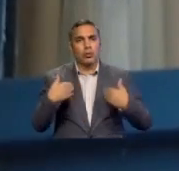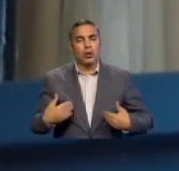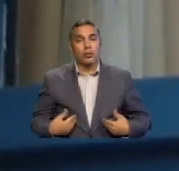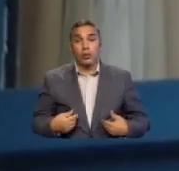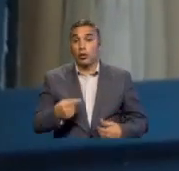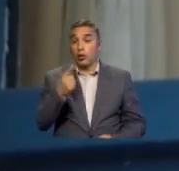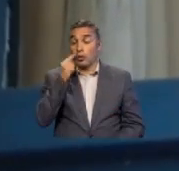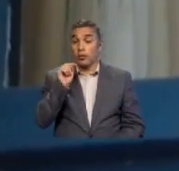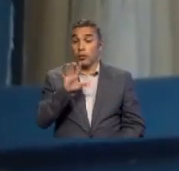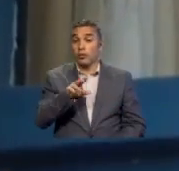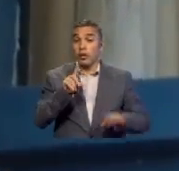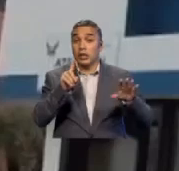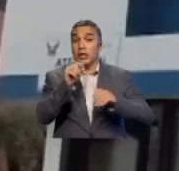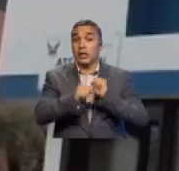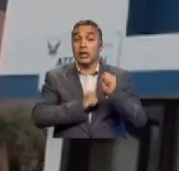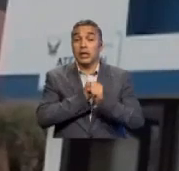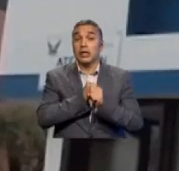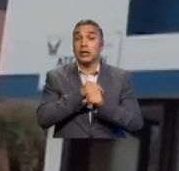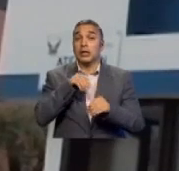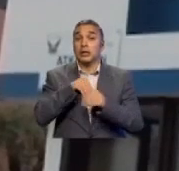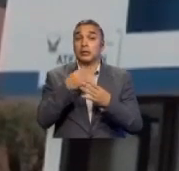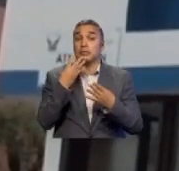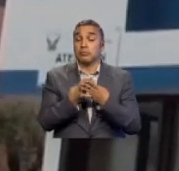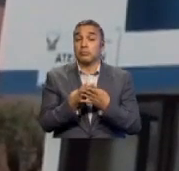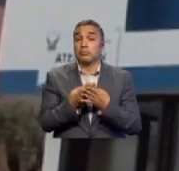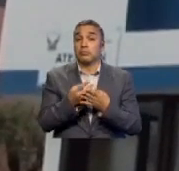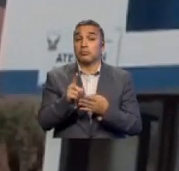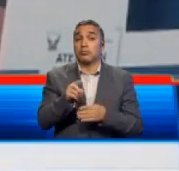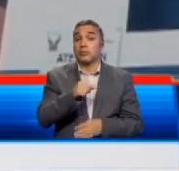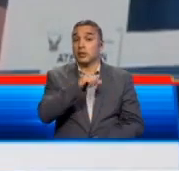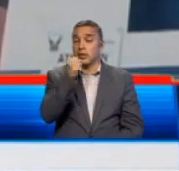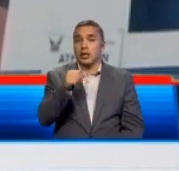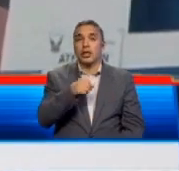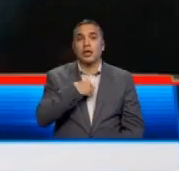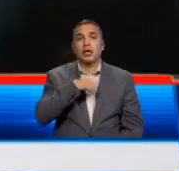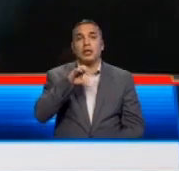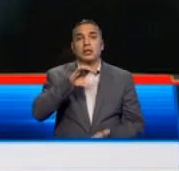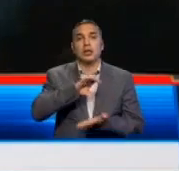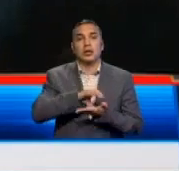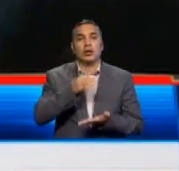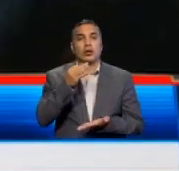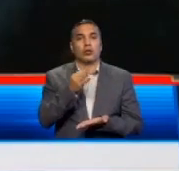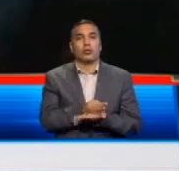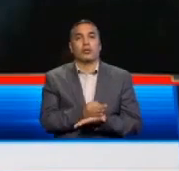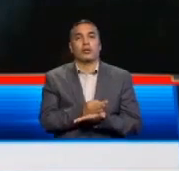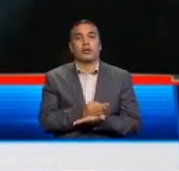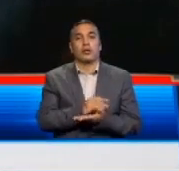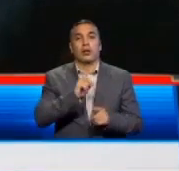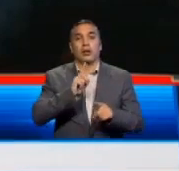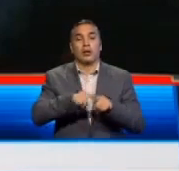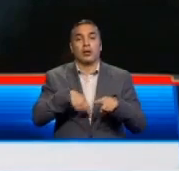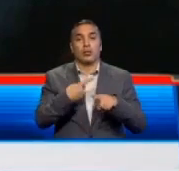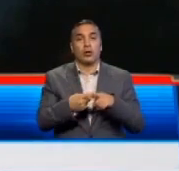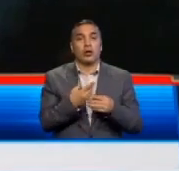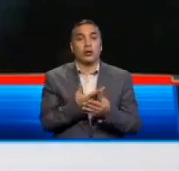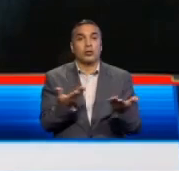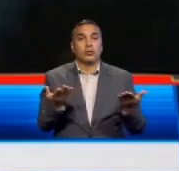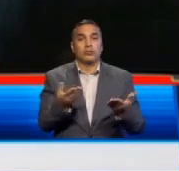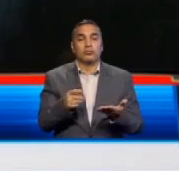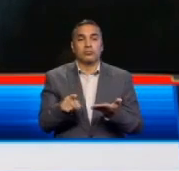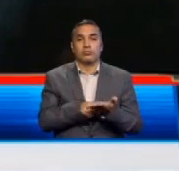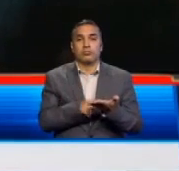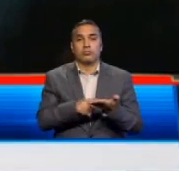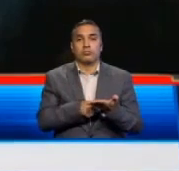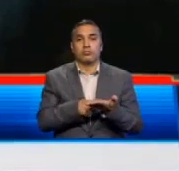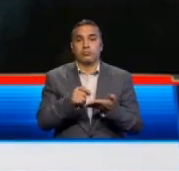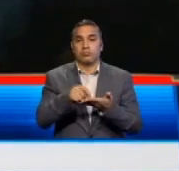sujeto de 56 años permanece en el Centro de Rehabilitación Social Sierra Centro de Cotopaxi. Hasta que se efectúe la